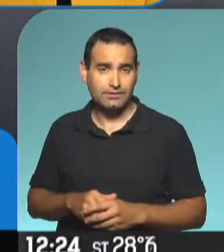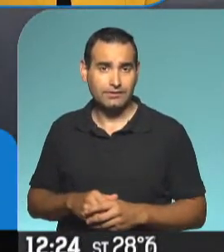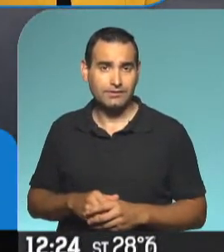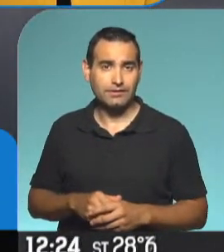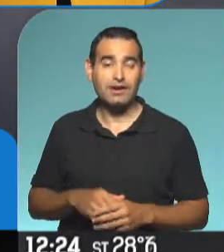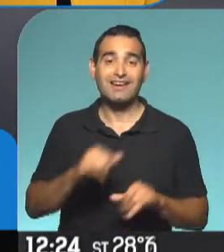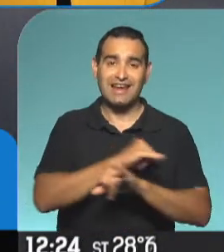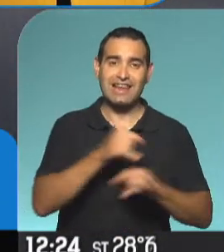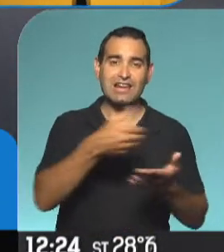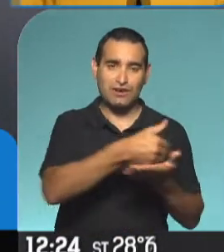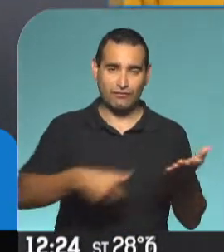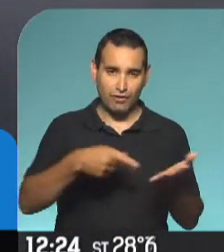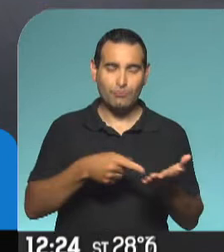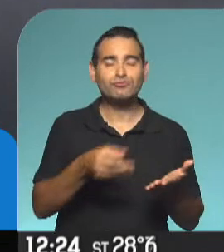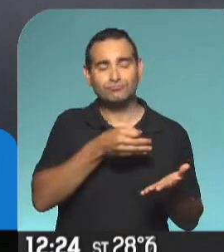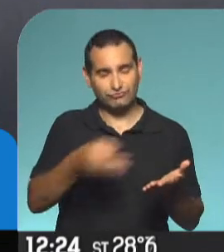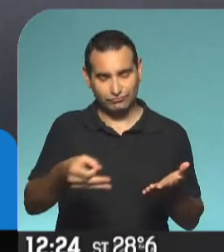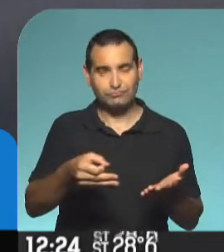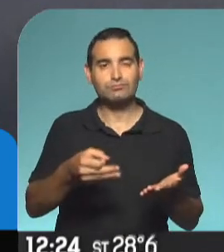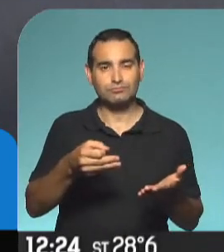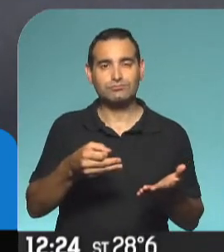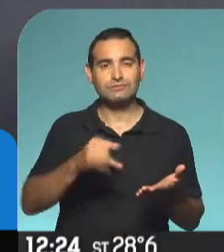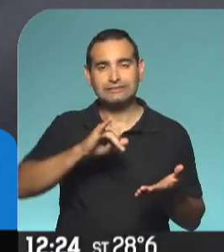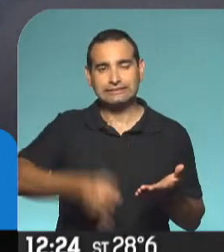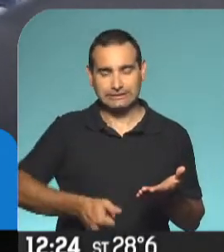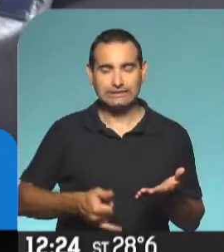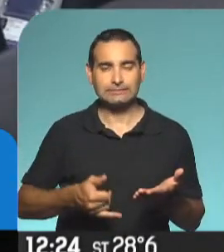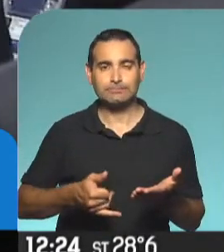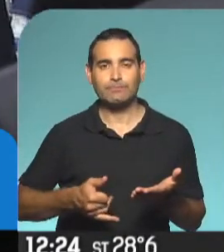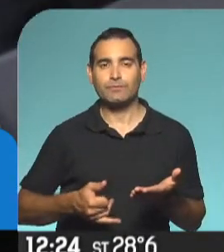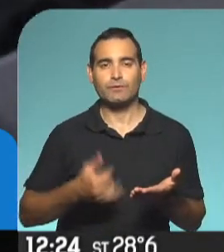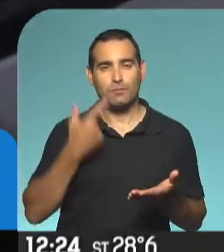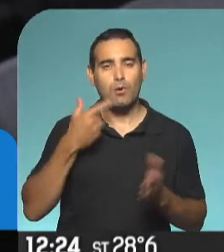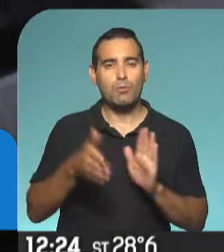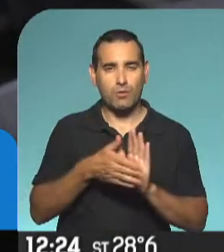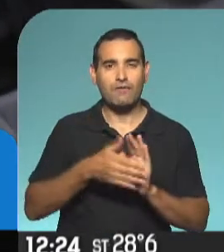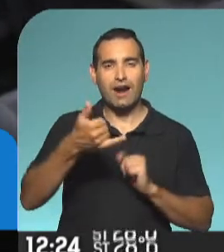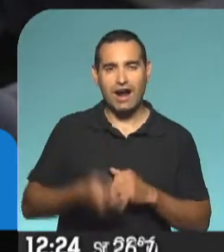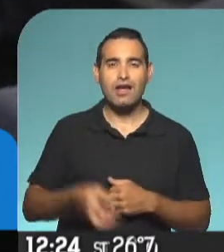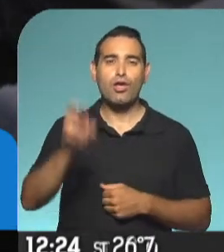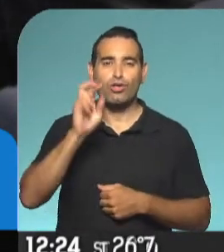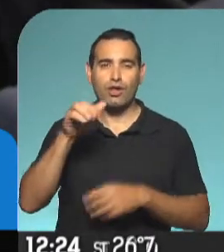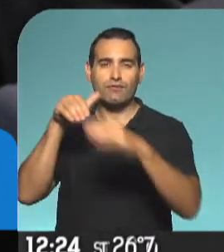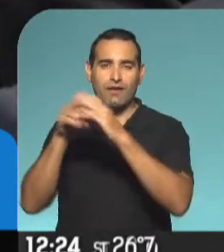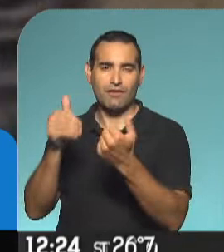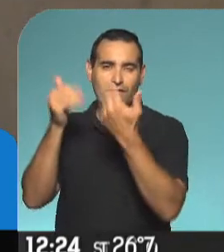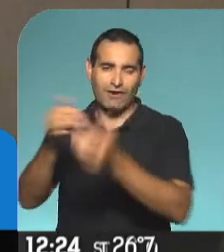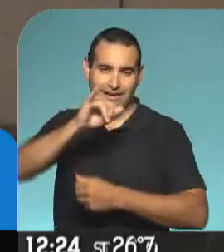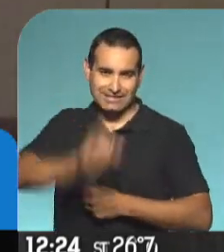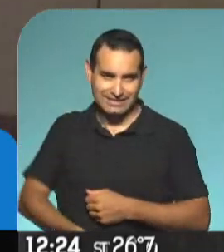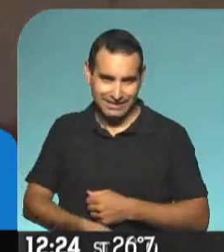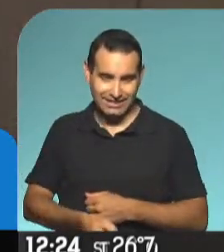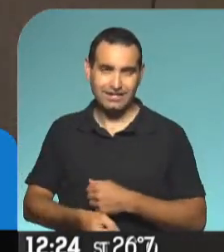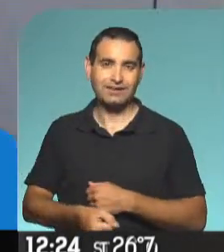Este informe efectivamente concluye la existencia de fuga de capitales, la existencia de fuga de capitales de una